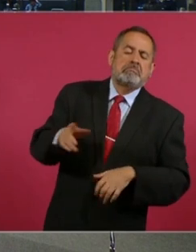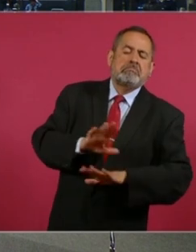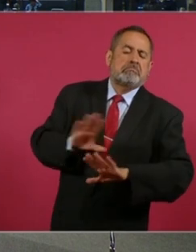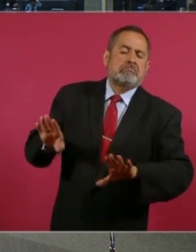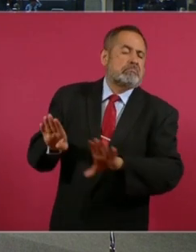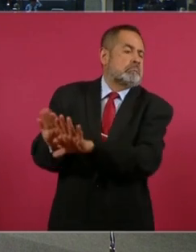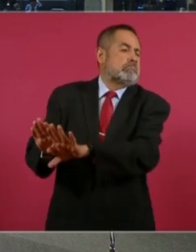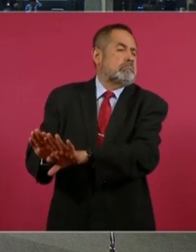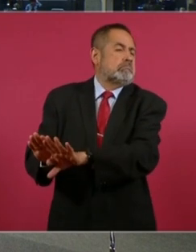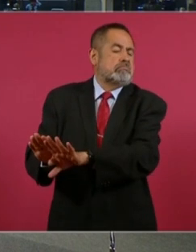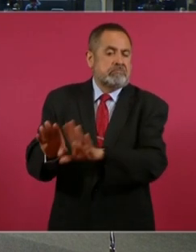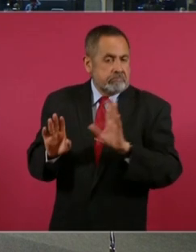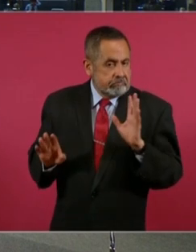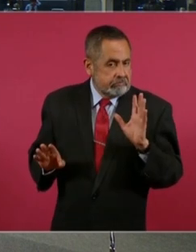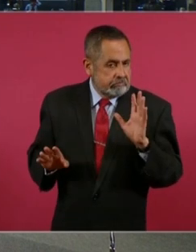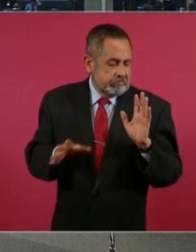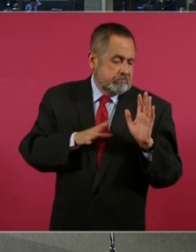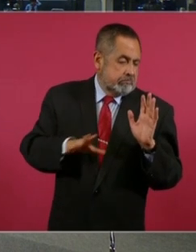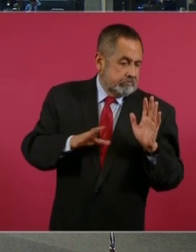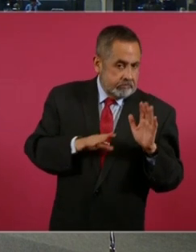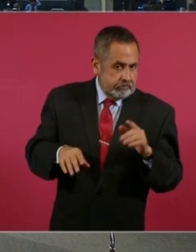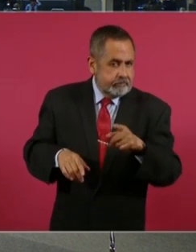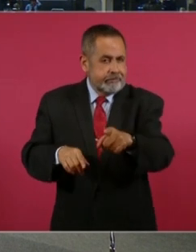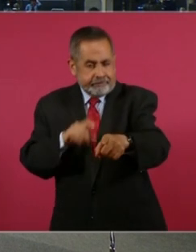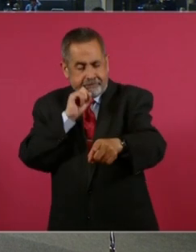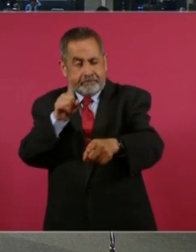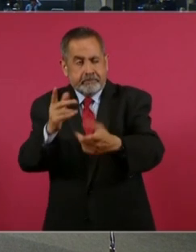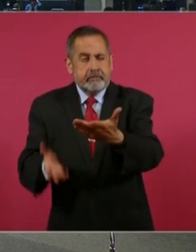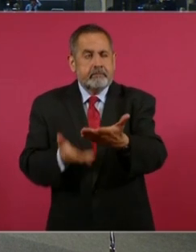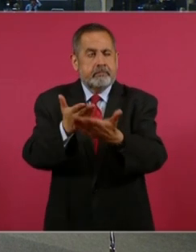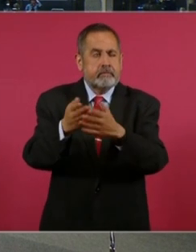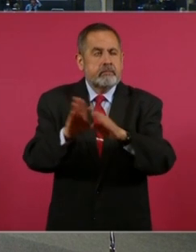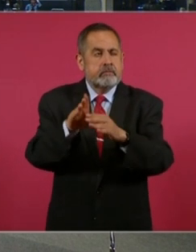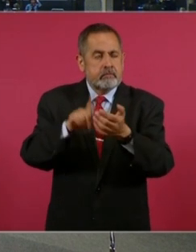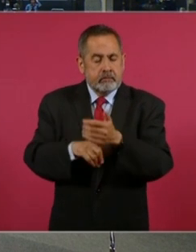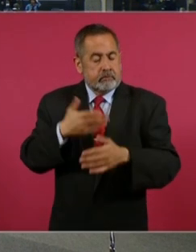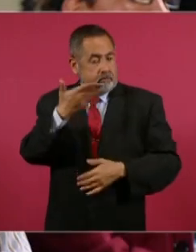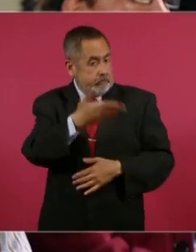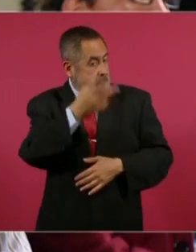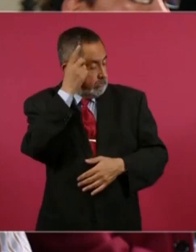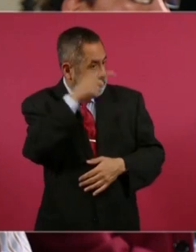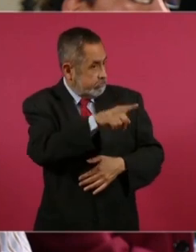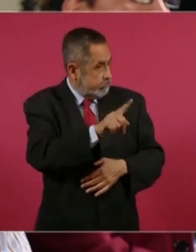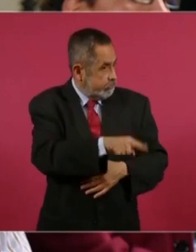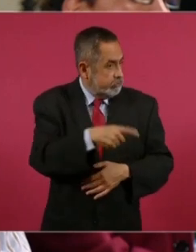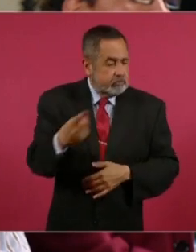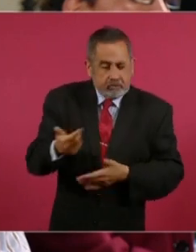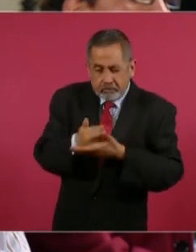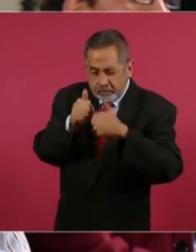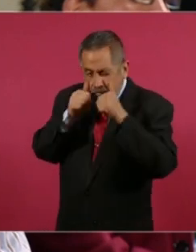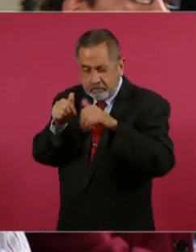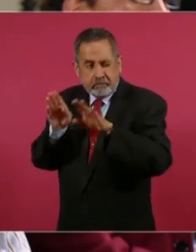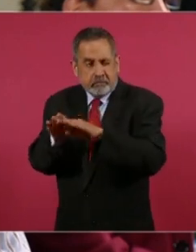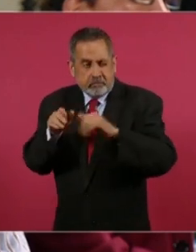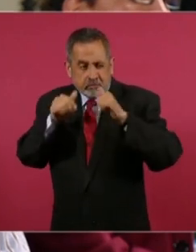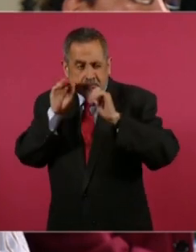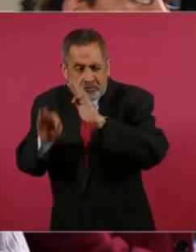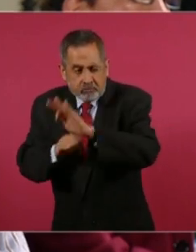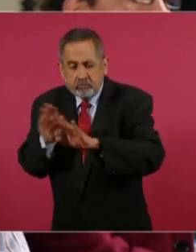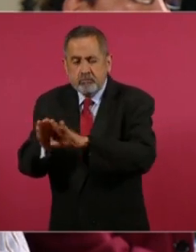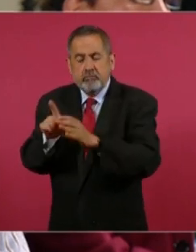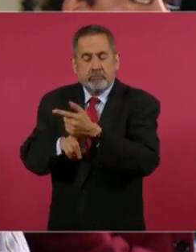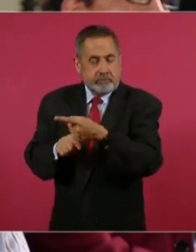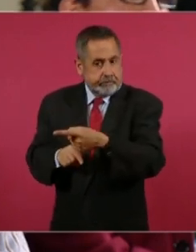está en este tramo donde usted ha pedido incluso al propietario que, bueno, pues que se atienda para